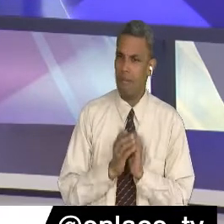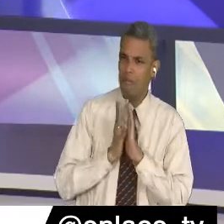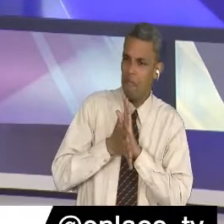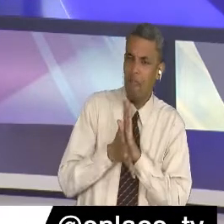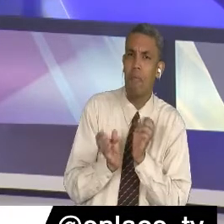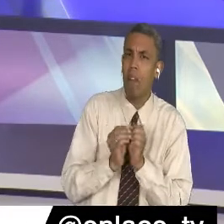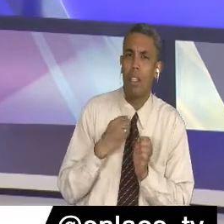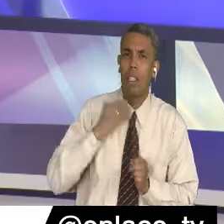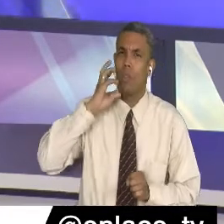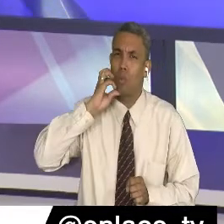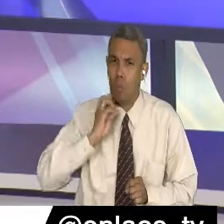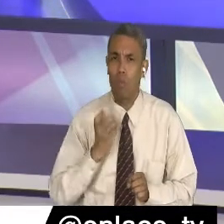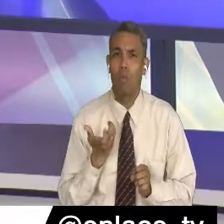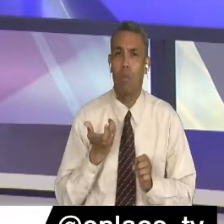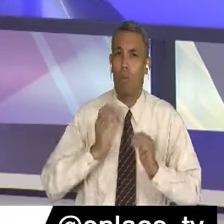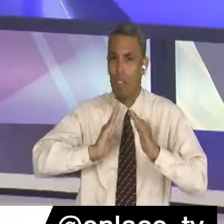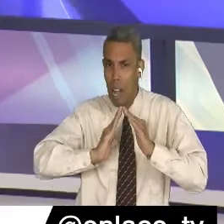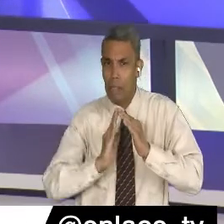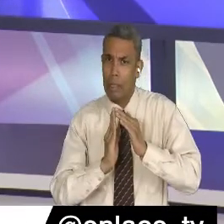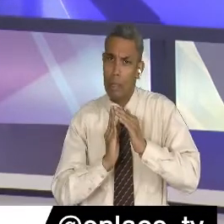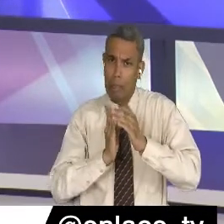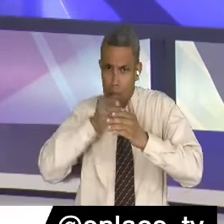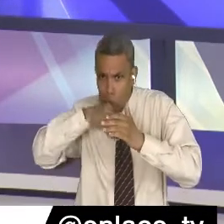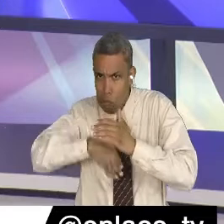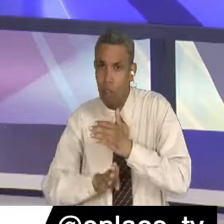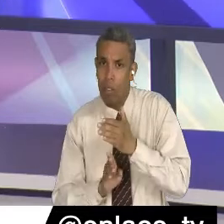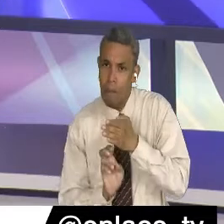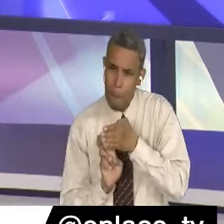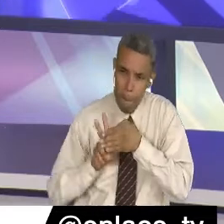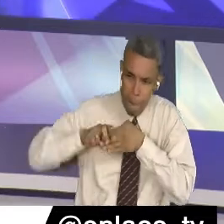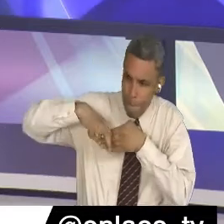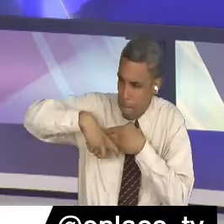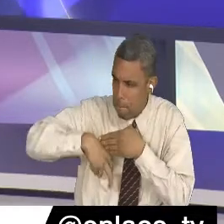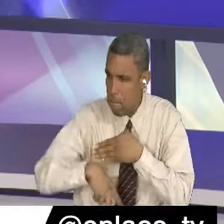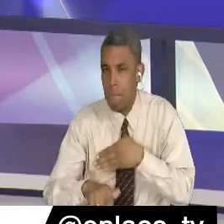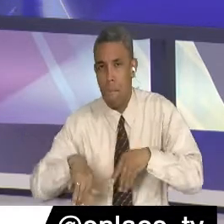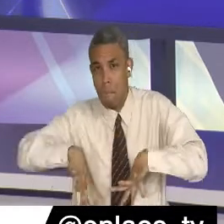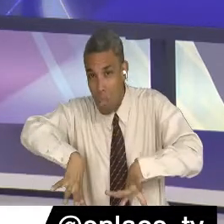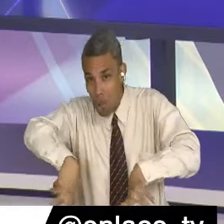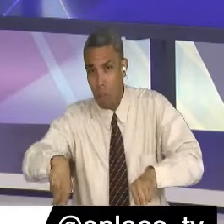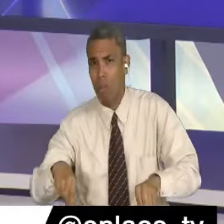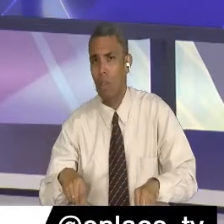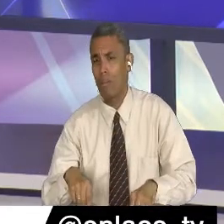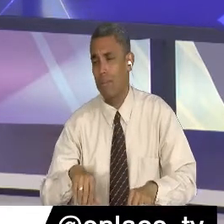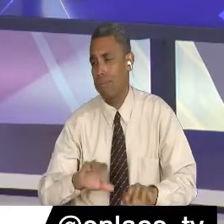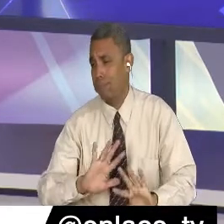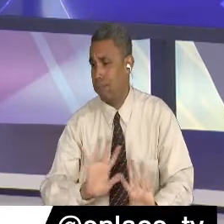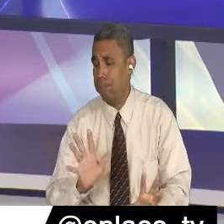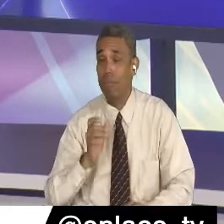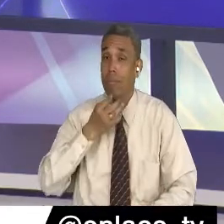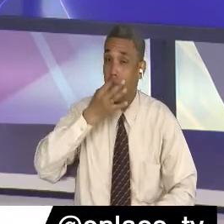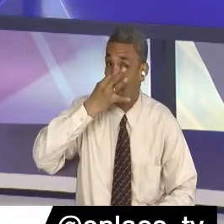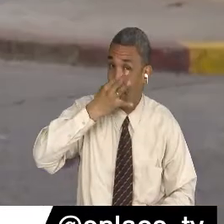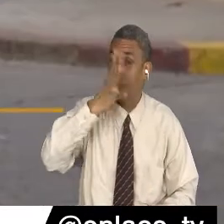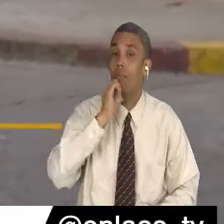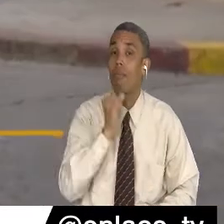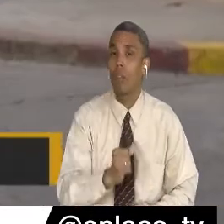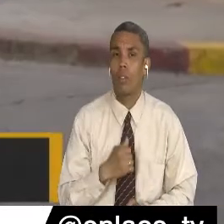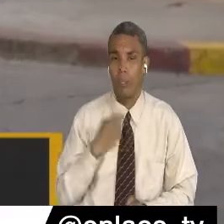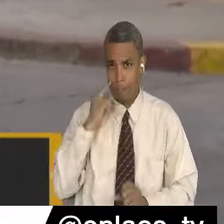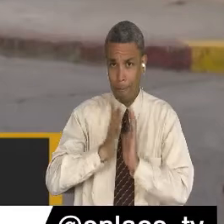robos a ciudadanos, casas y entidades financieras. Los defensores de derechos humanos hicieron un llamado a las autoridades.